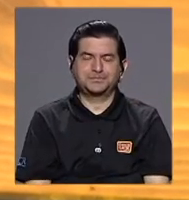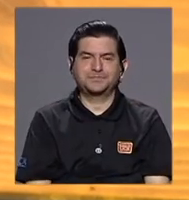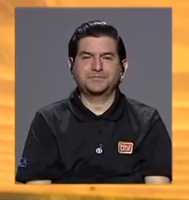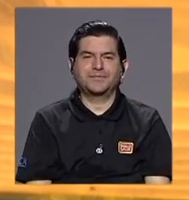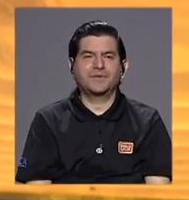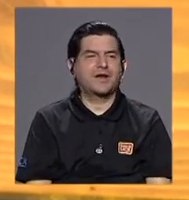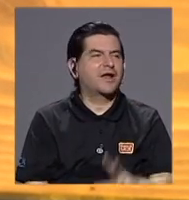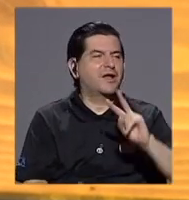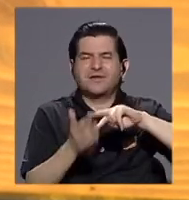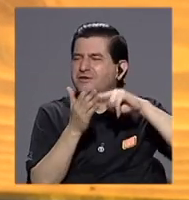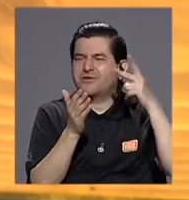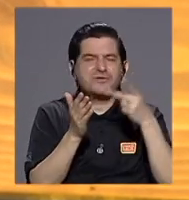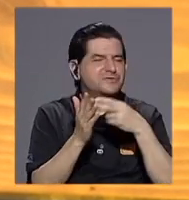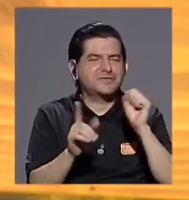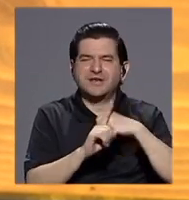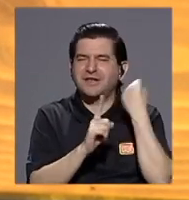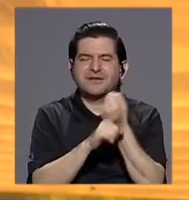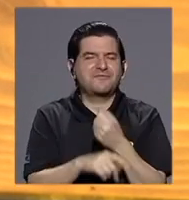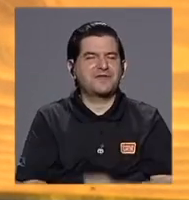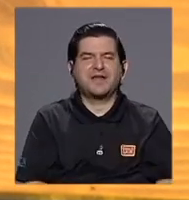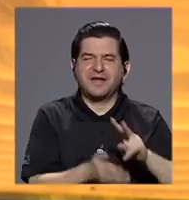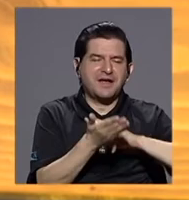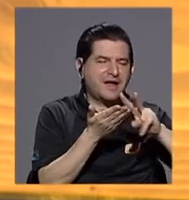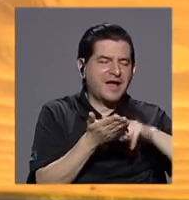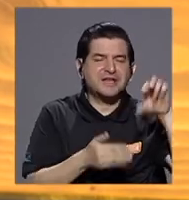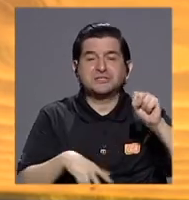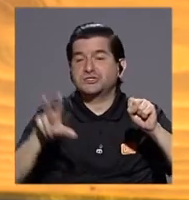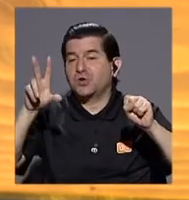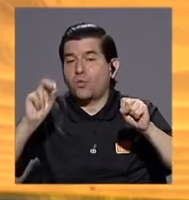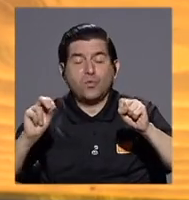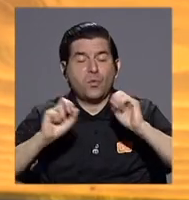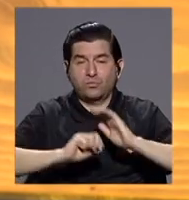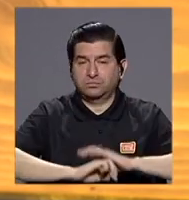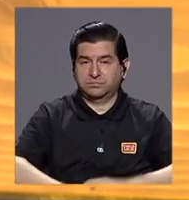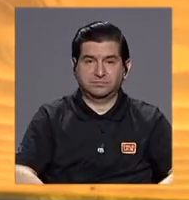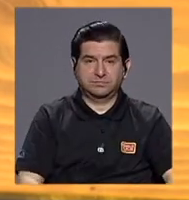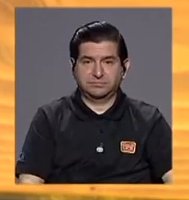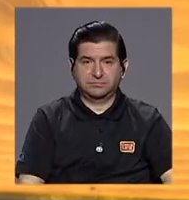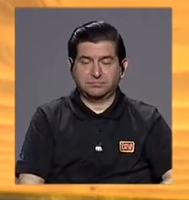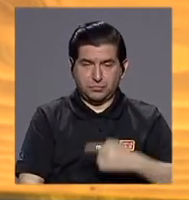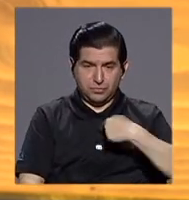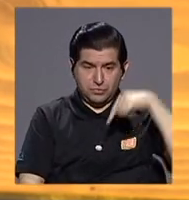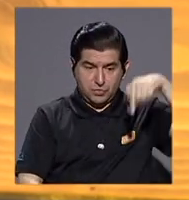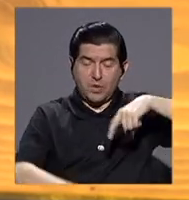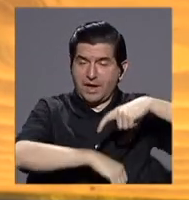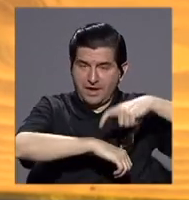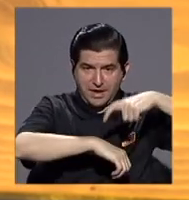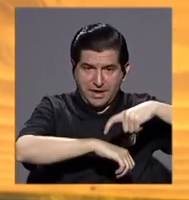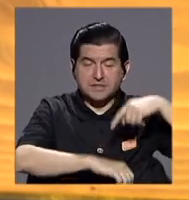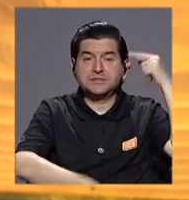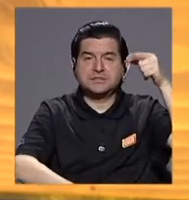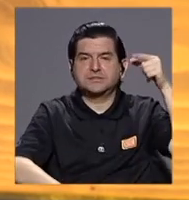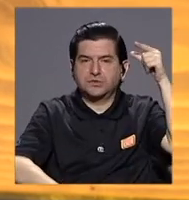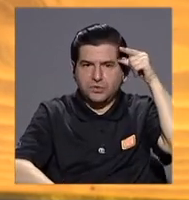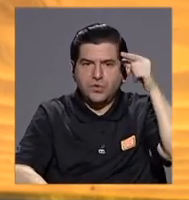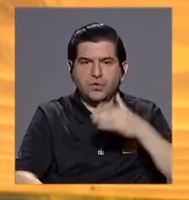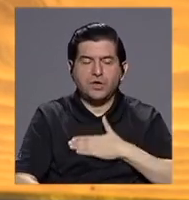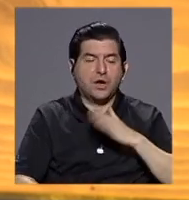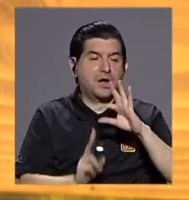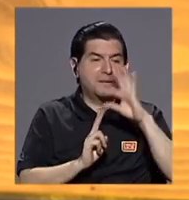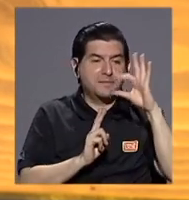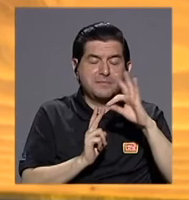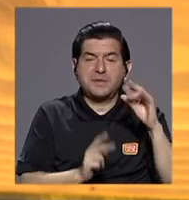Ya no se trata de un asunto de liberacionismo, no liberacionismo. Yo en este momento, obviamente, mis